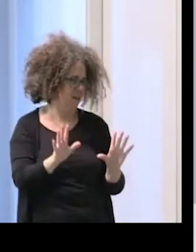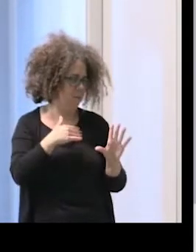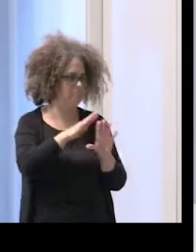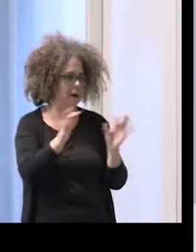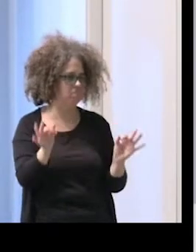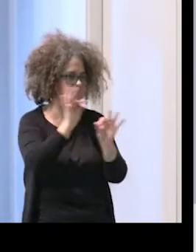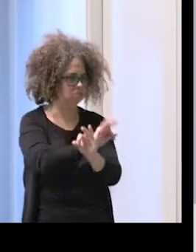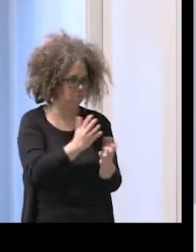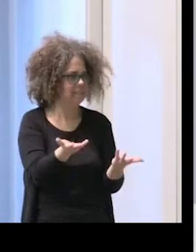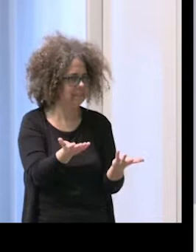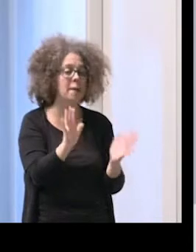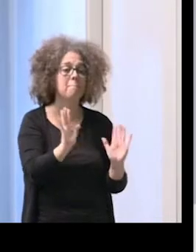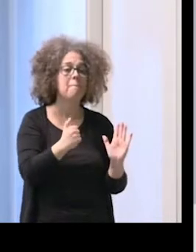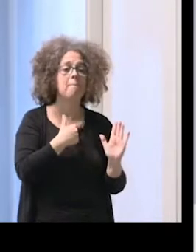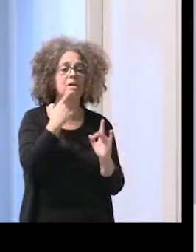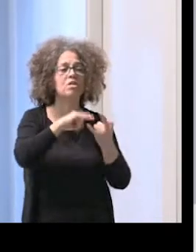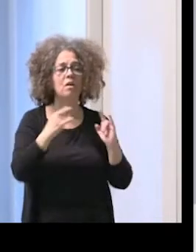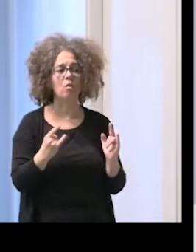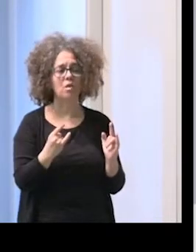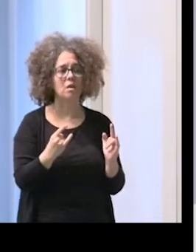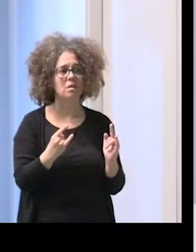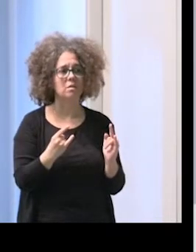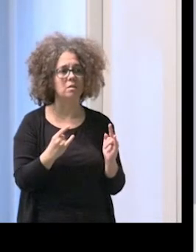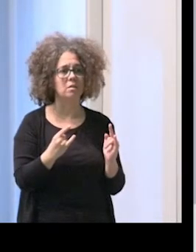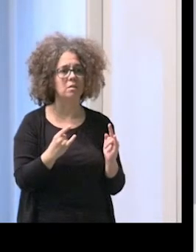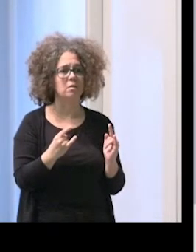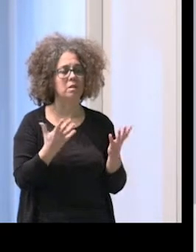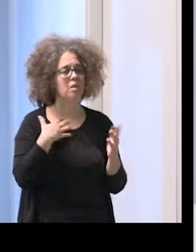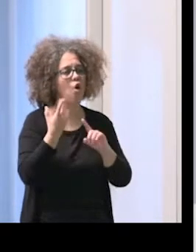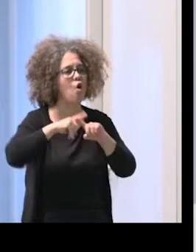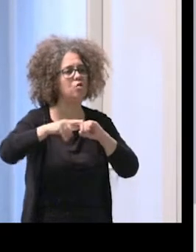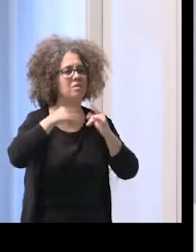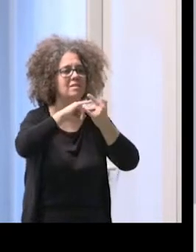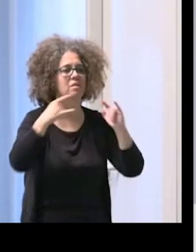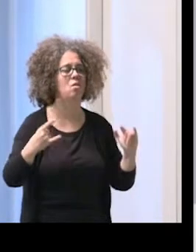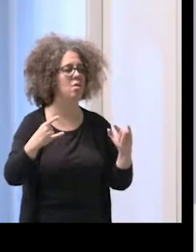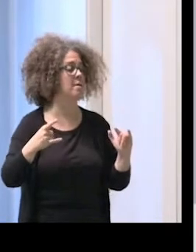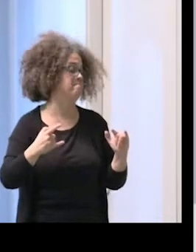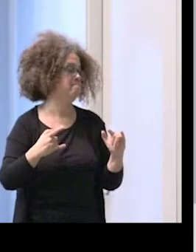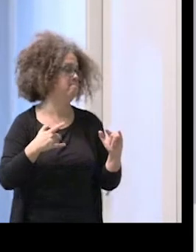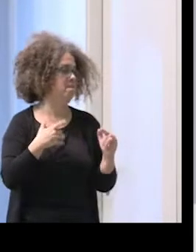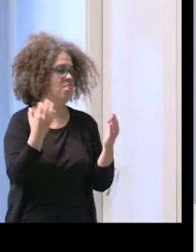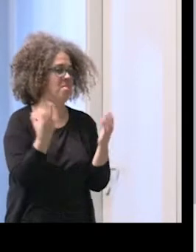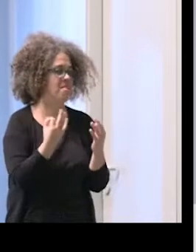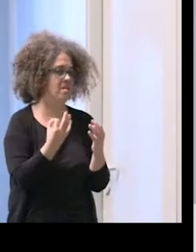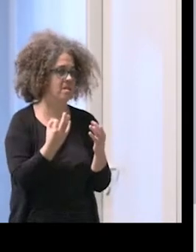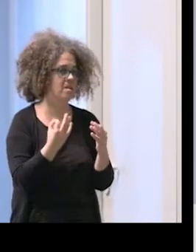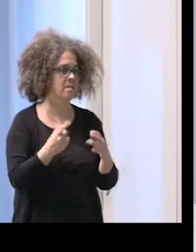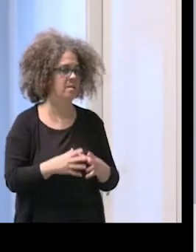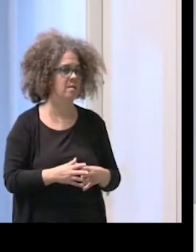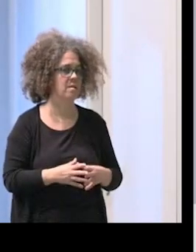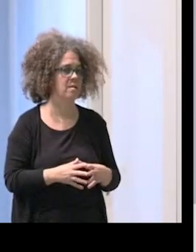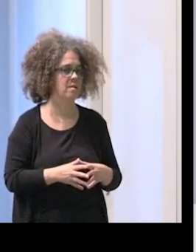reemplazo de todo esto, pero la tecnología, hay escollos tecnológicos que todavía deben ser